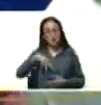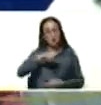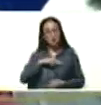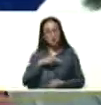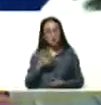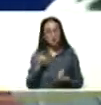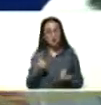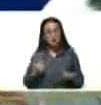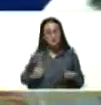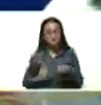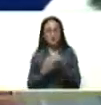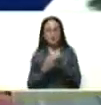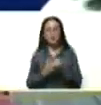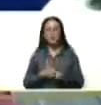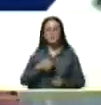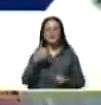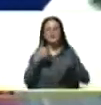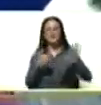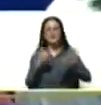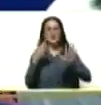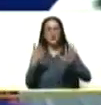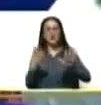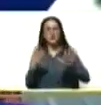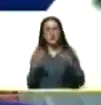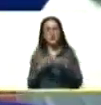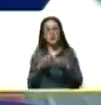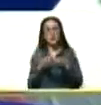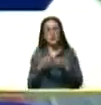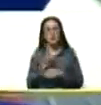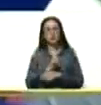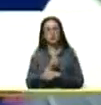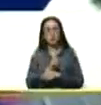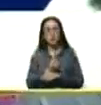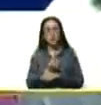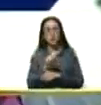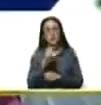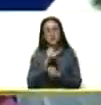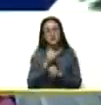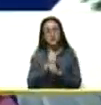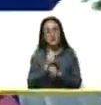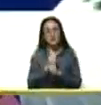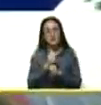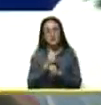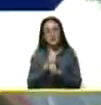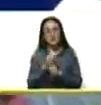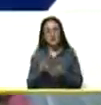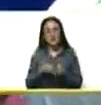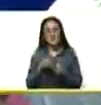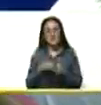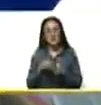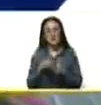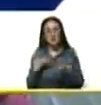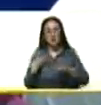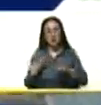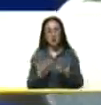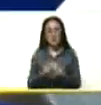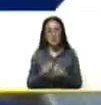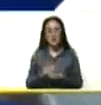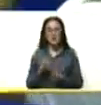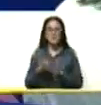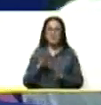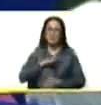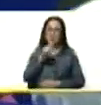a impulsar más de 69 comités de usuarios para que el trabajo que estamos haciendo del metro nos acompañen, porque el metro es